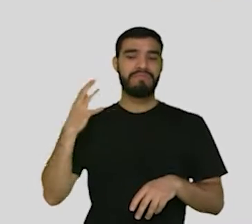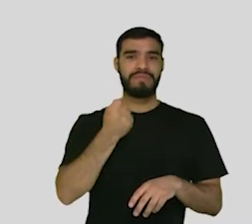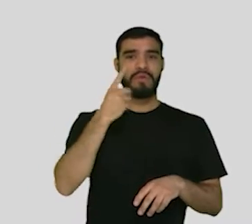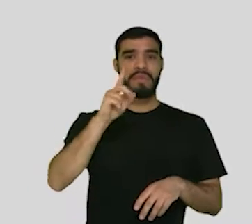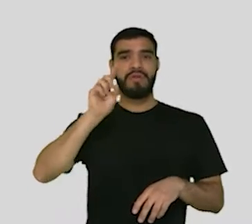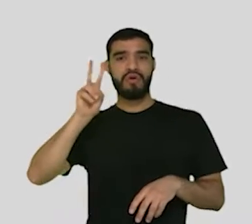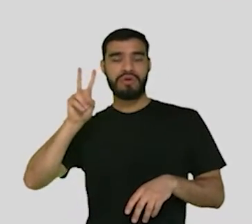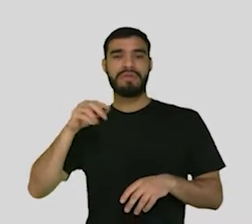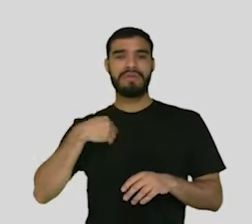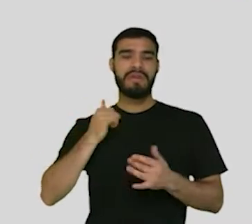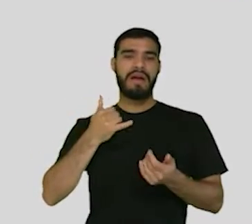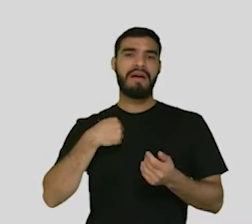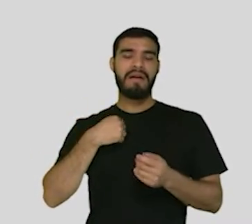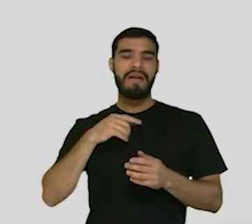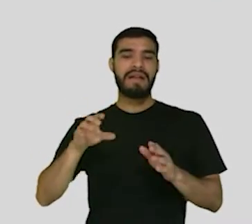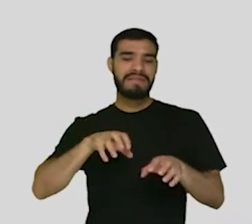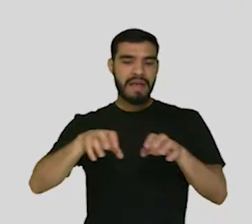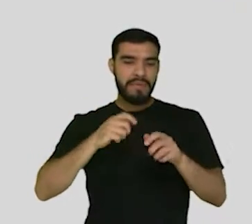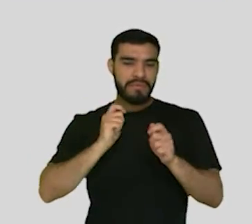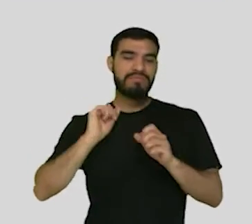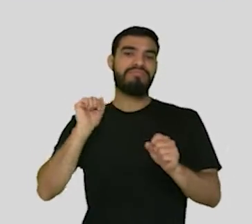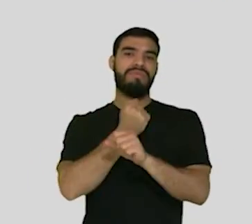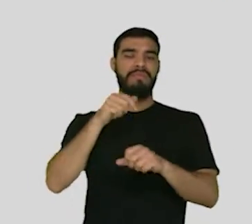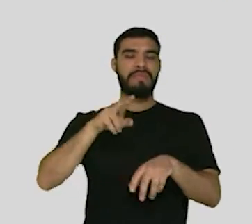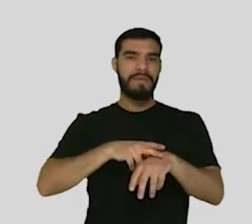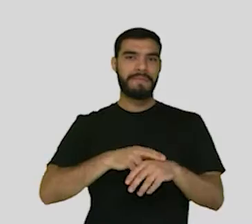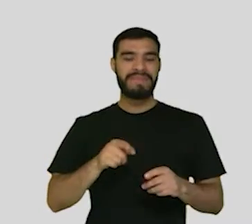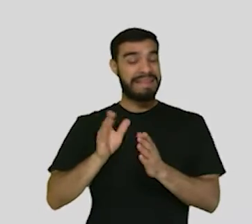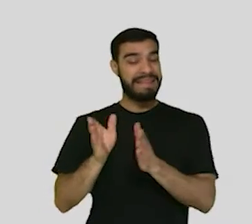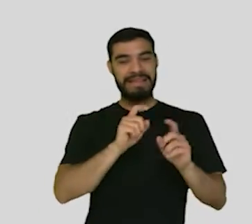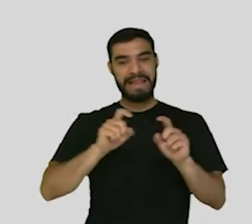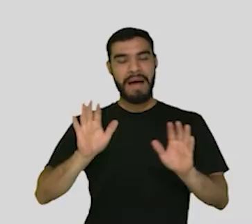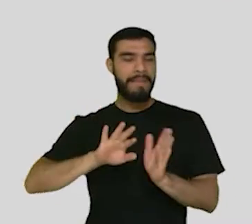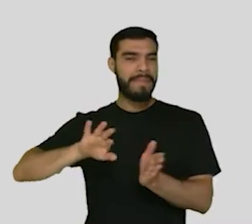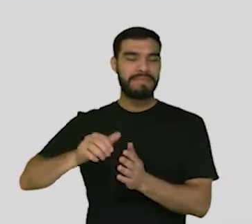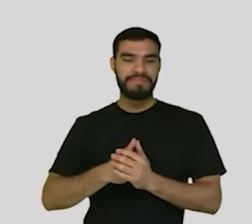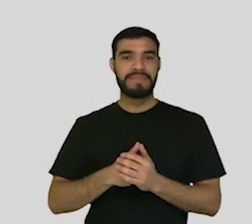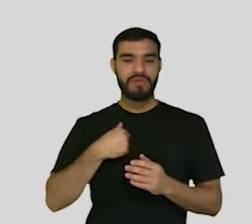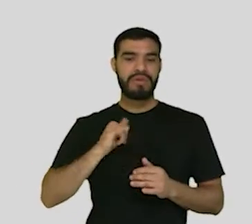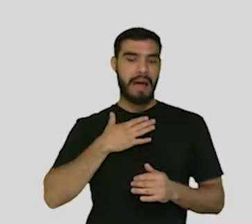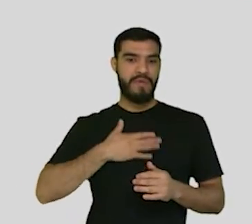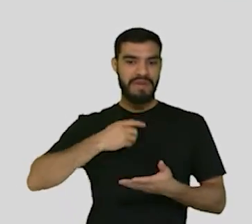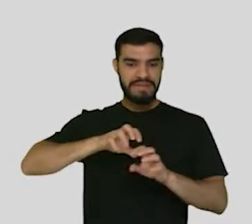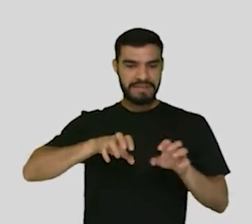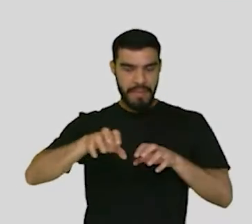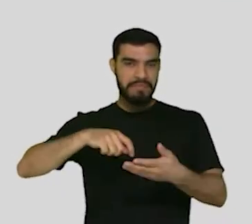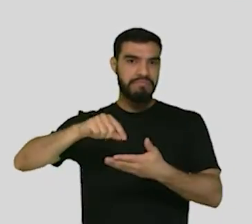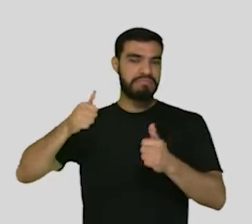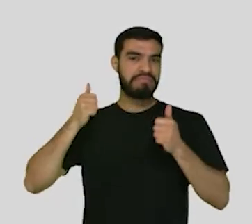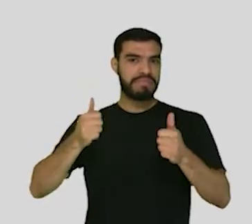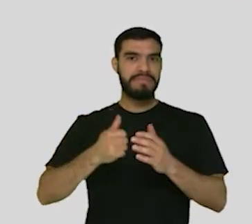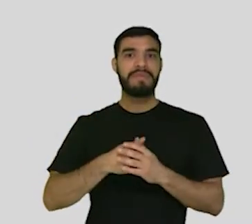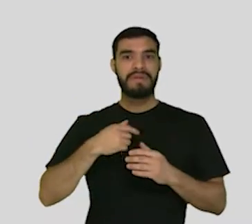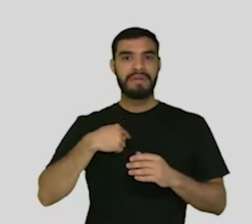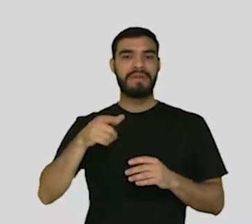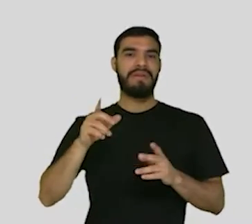la nacionalidad. Ajá, sacó el examen de paraguayidad y que tengo esa recópese nacionalidad. Pero aprobé mi examen. Amo, gusta pedir IDPM. Aprendes el